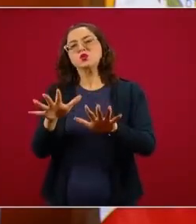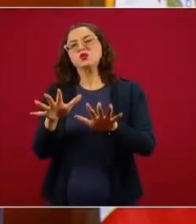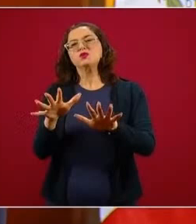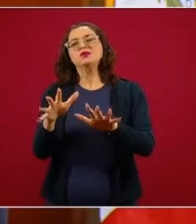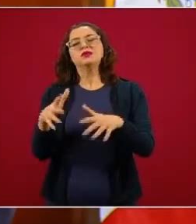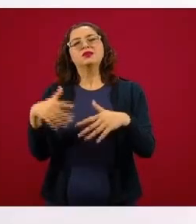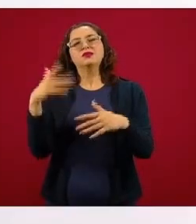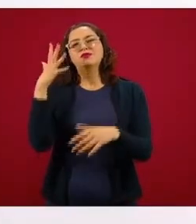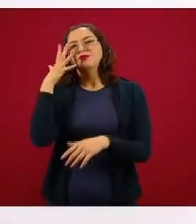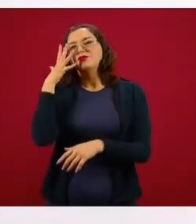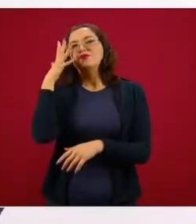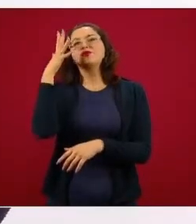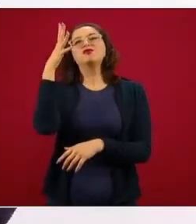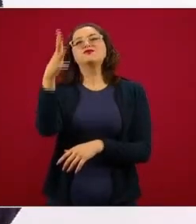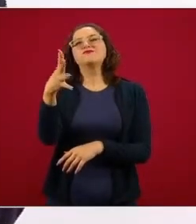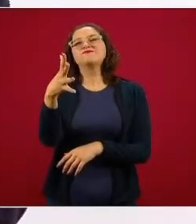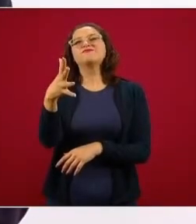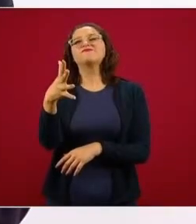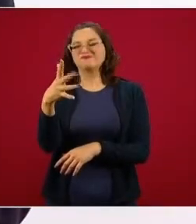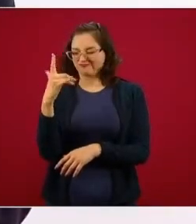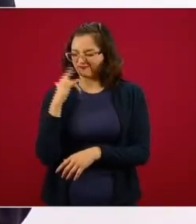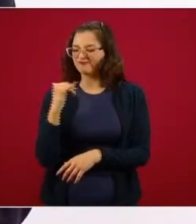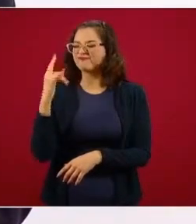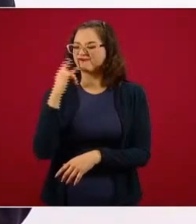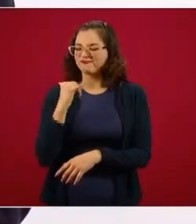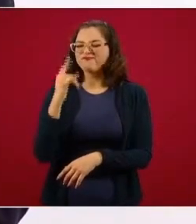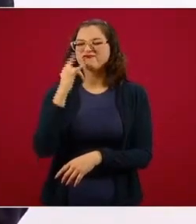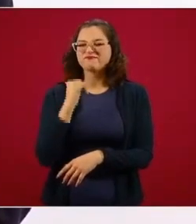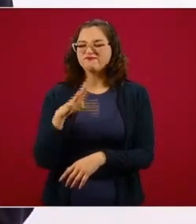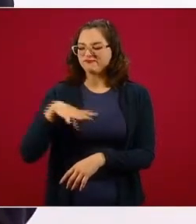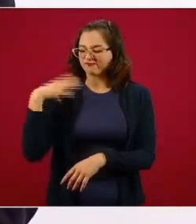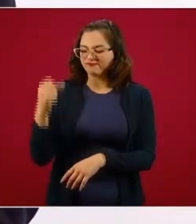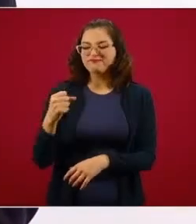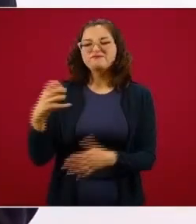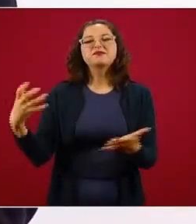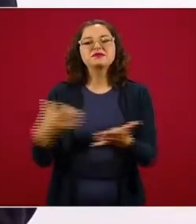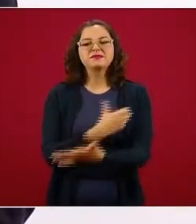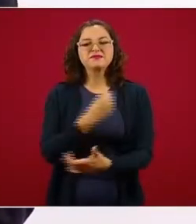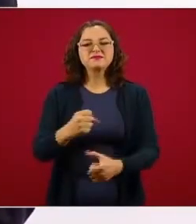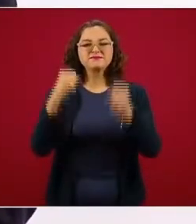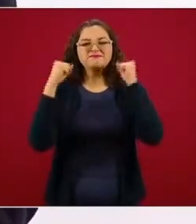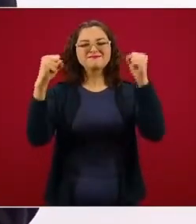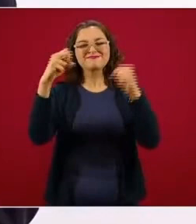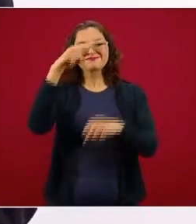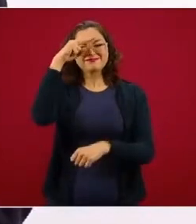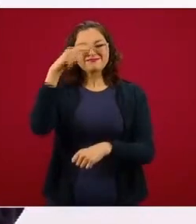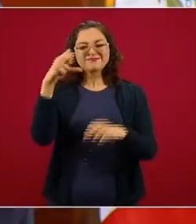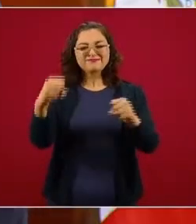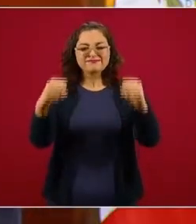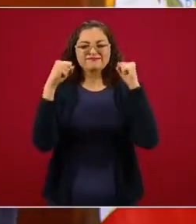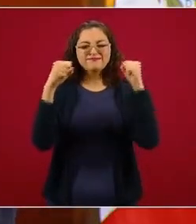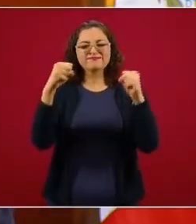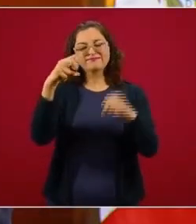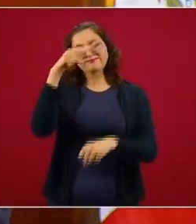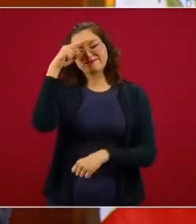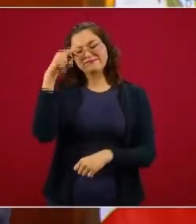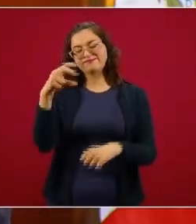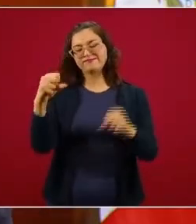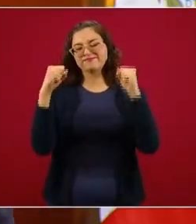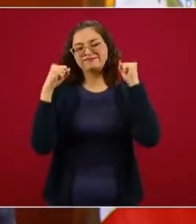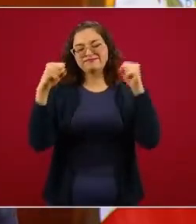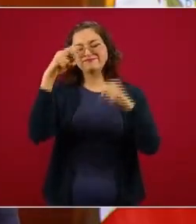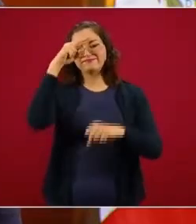intentarlo es victoria. ¡Viva México! ¡Viva México! ¡Viva